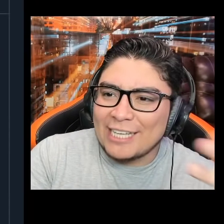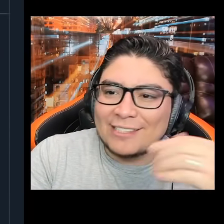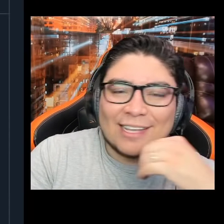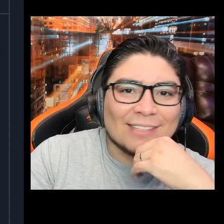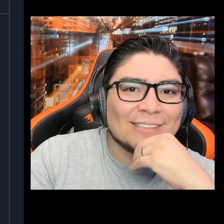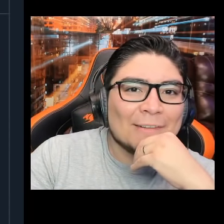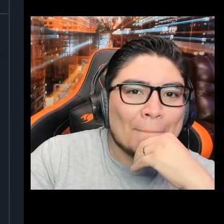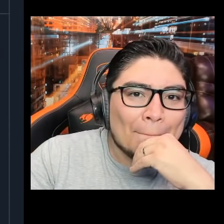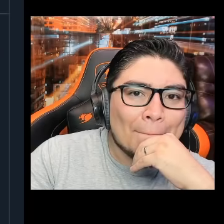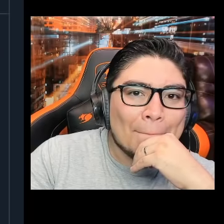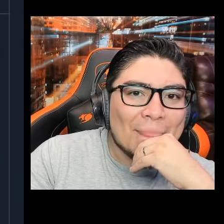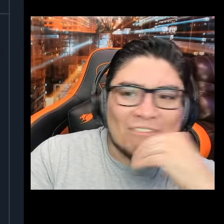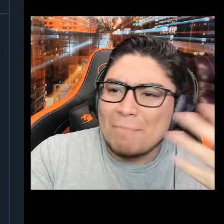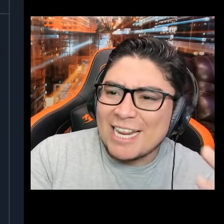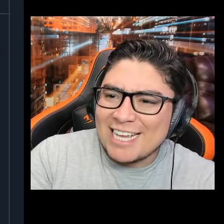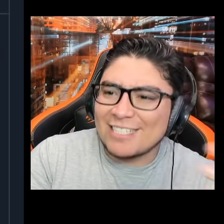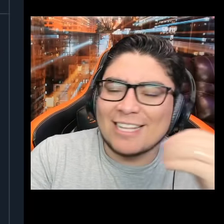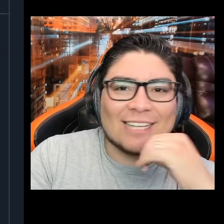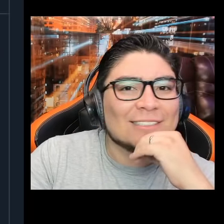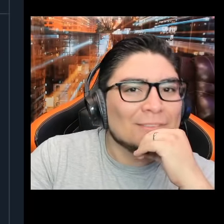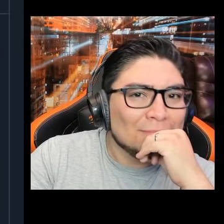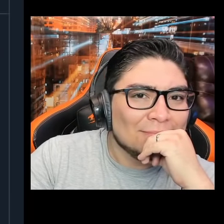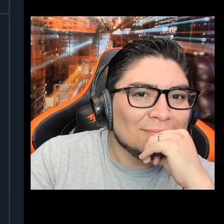ecologistas feministas